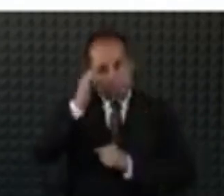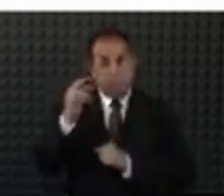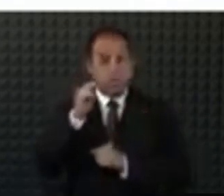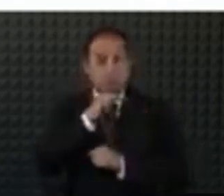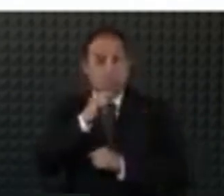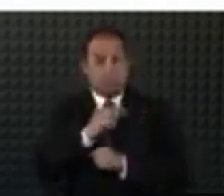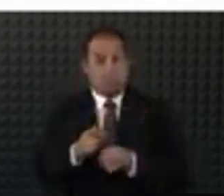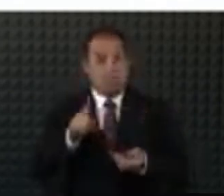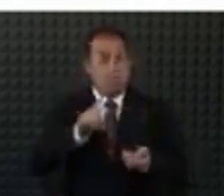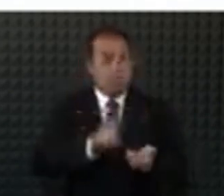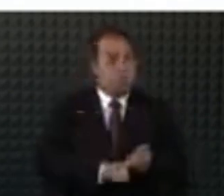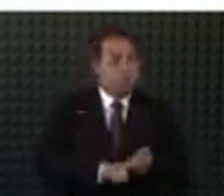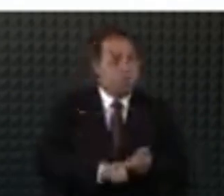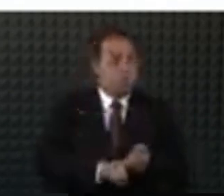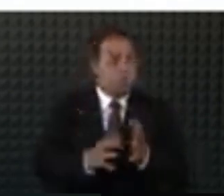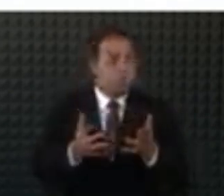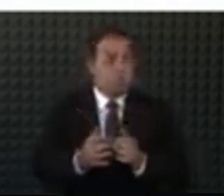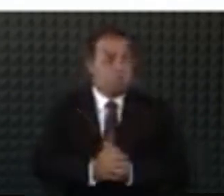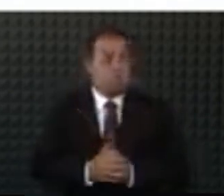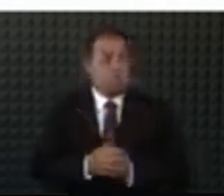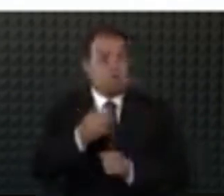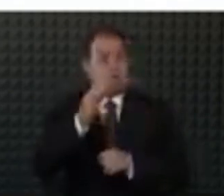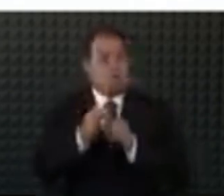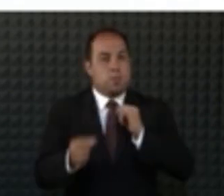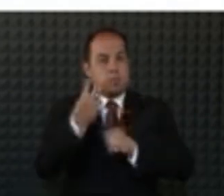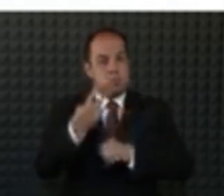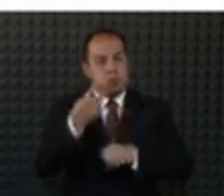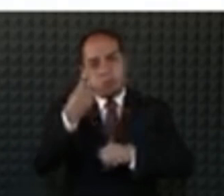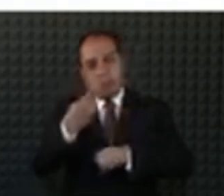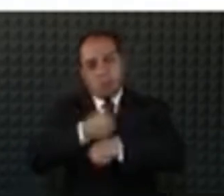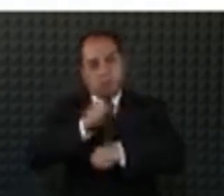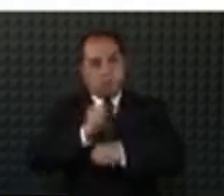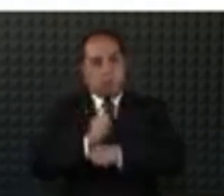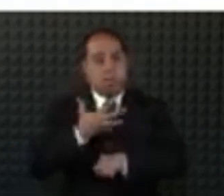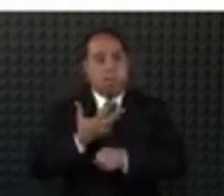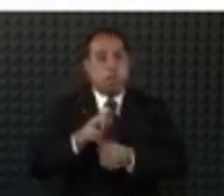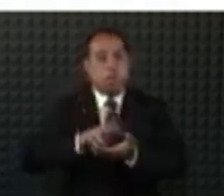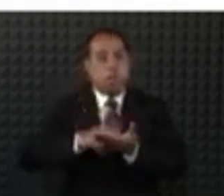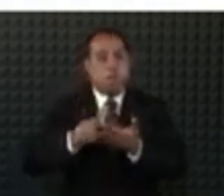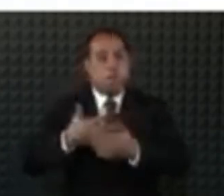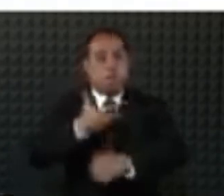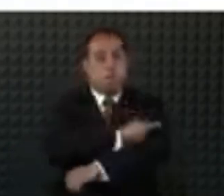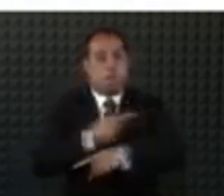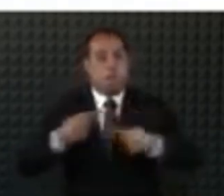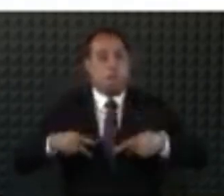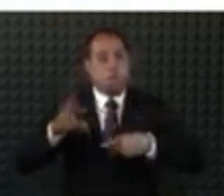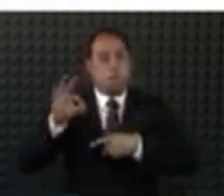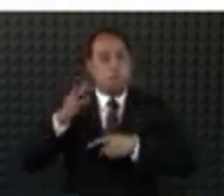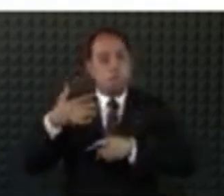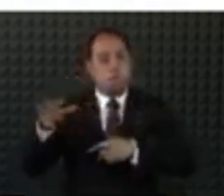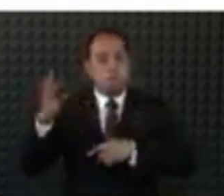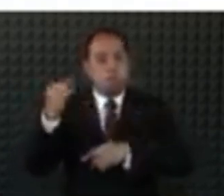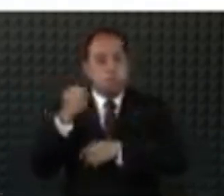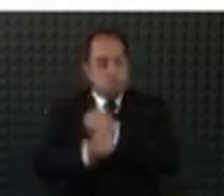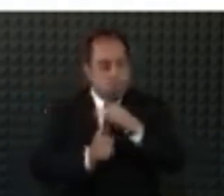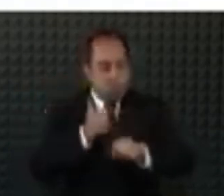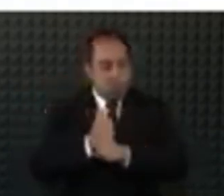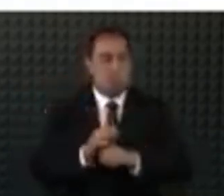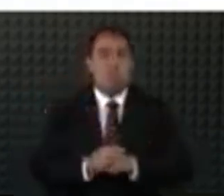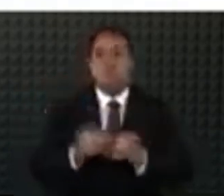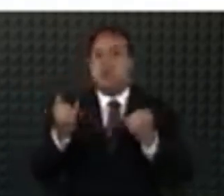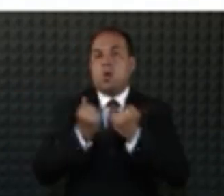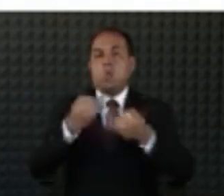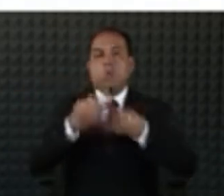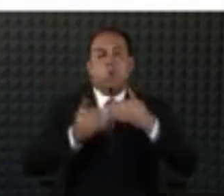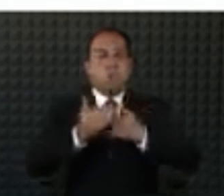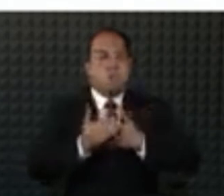particularmente en las últimas 2 a 3 semanas derivado de completar los esquemas de vacunación de las personas de 40 a 49 años, así como todo